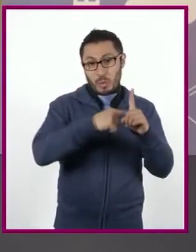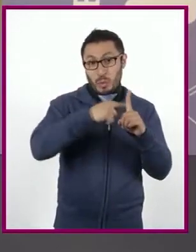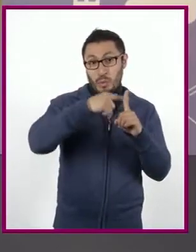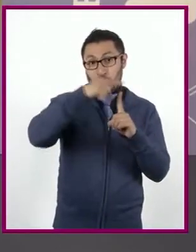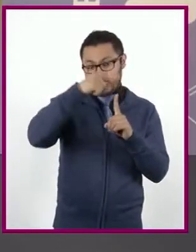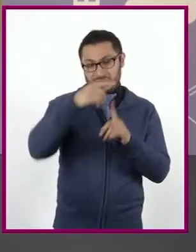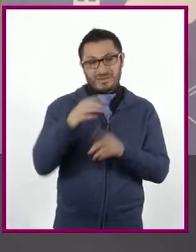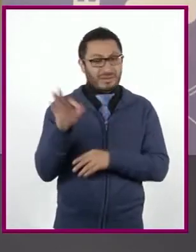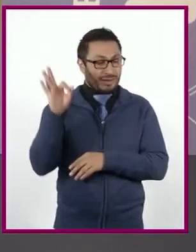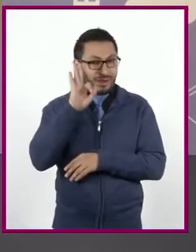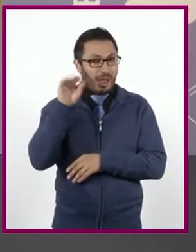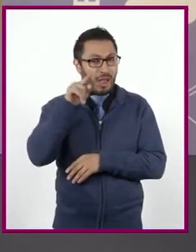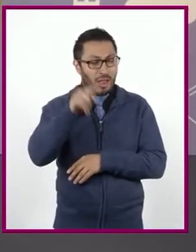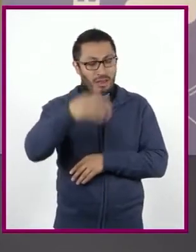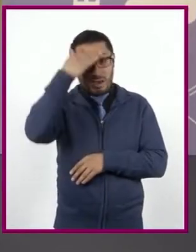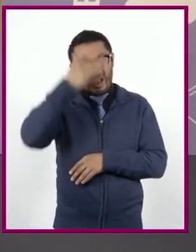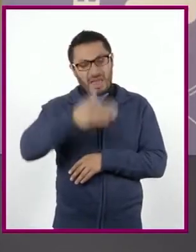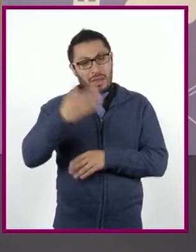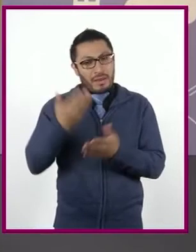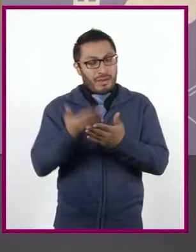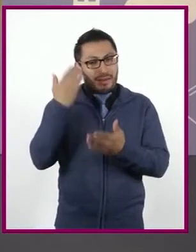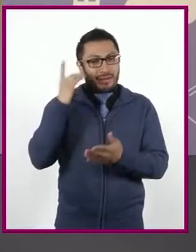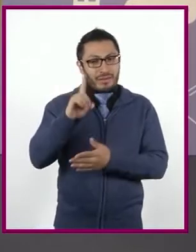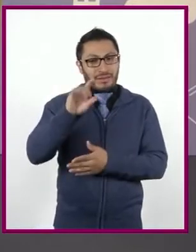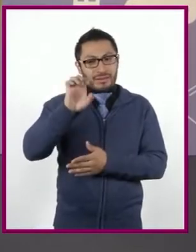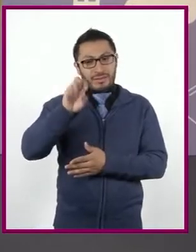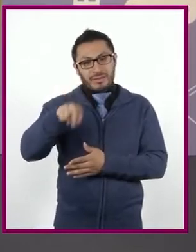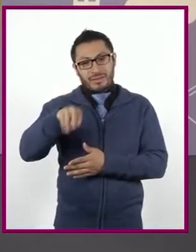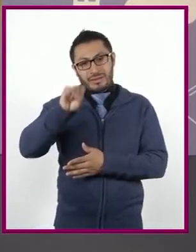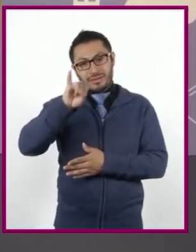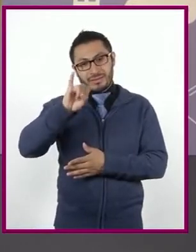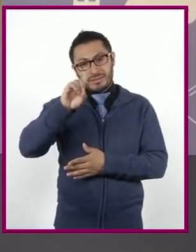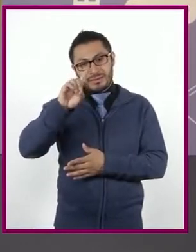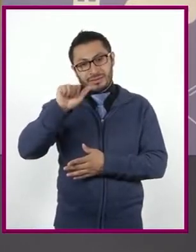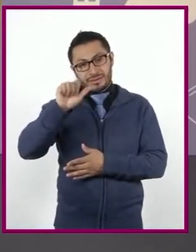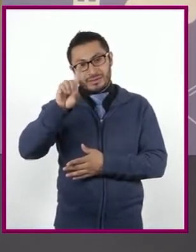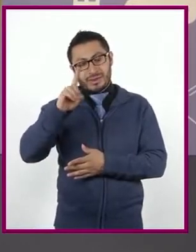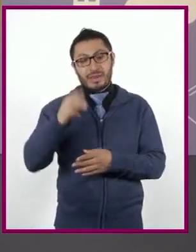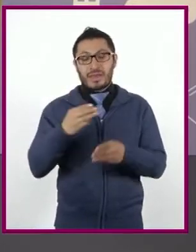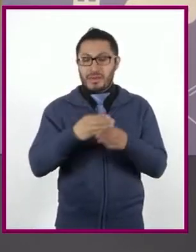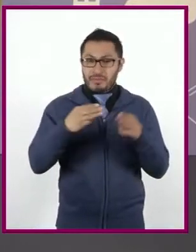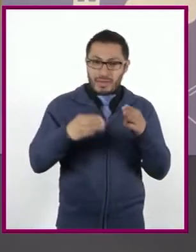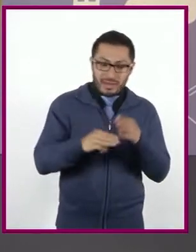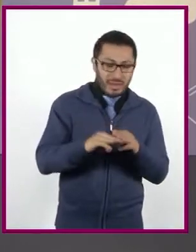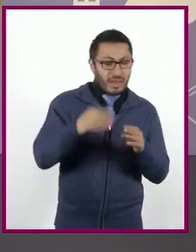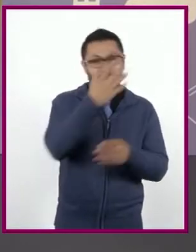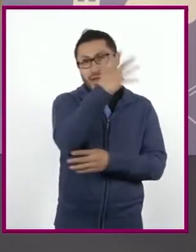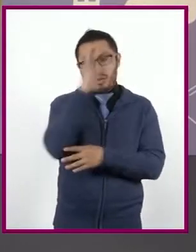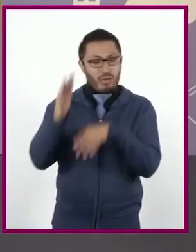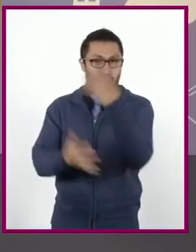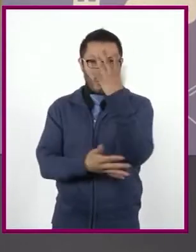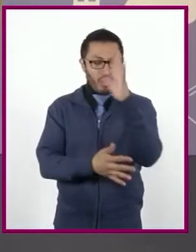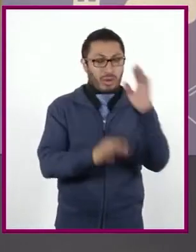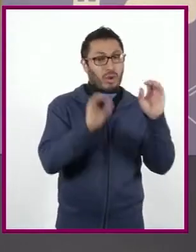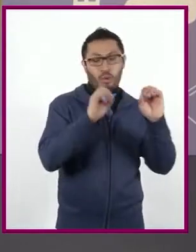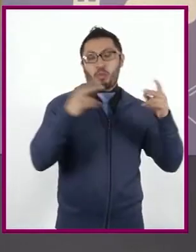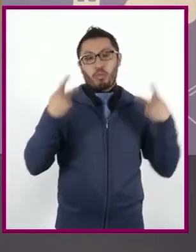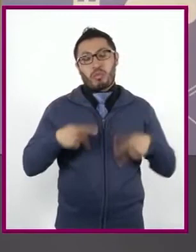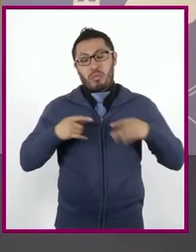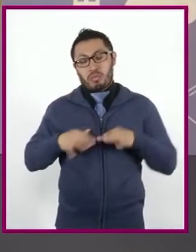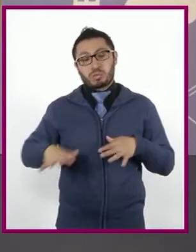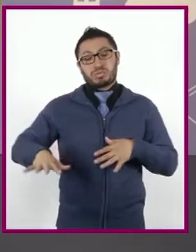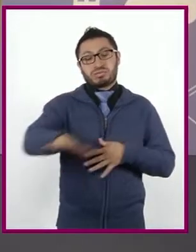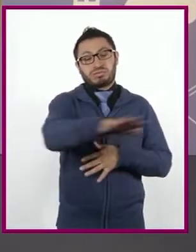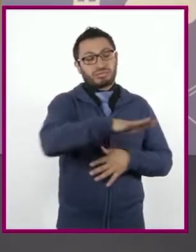Probablemente has escuchado hablar de la densidad de la materia, de la densidad de un bosque o de la densidad poblacional. Pues